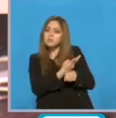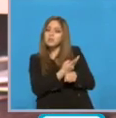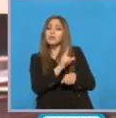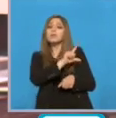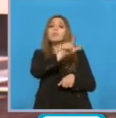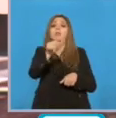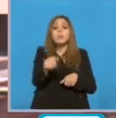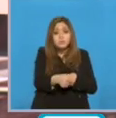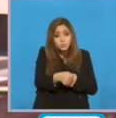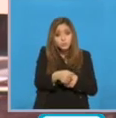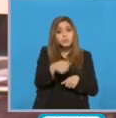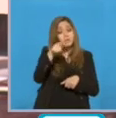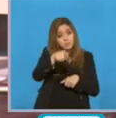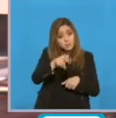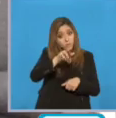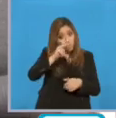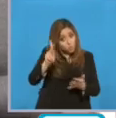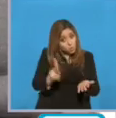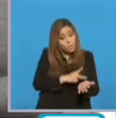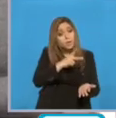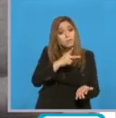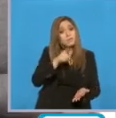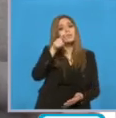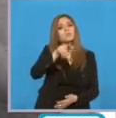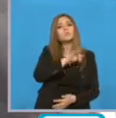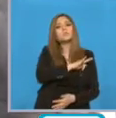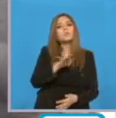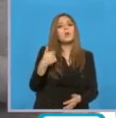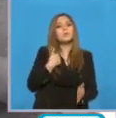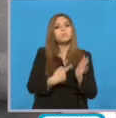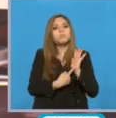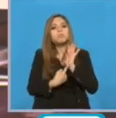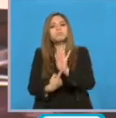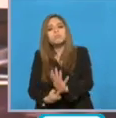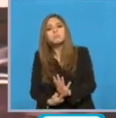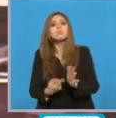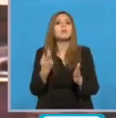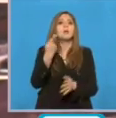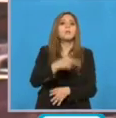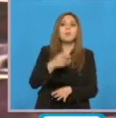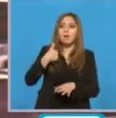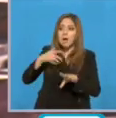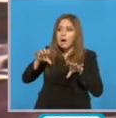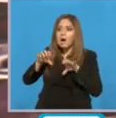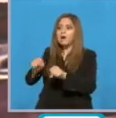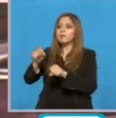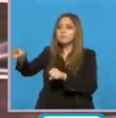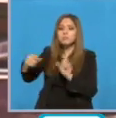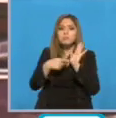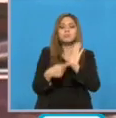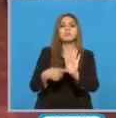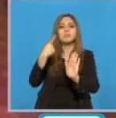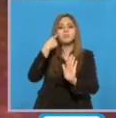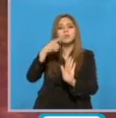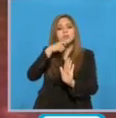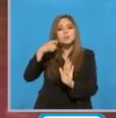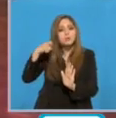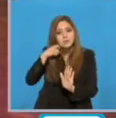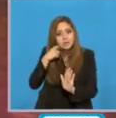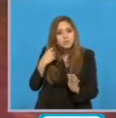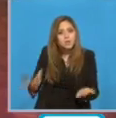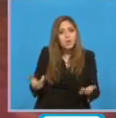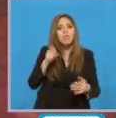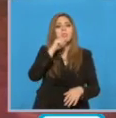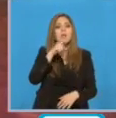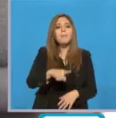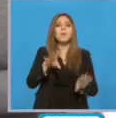por supuesto, si esto vuelve a suceder, ya tienes una manera de comprobarlo o ahora sí que agarrarlo en el acto. Bueno, y hay bueno, clínicas del sueño. hay ¿no?